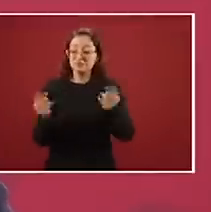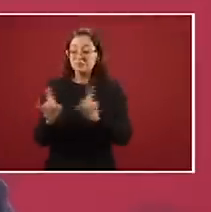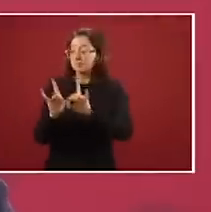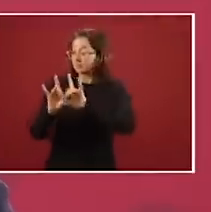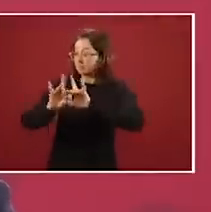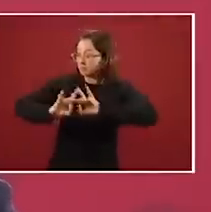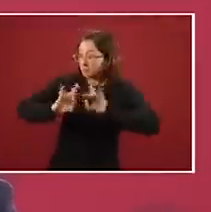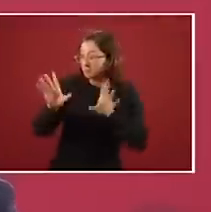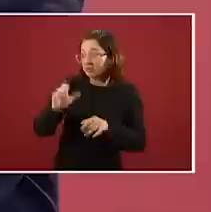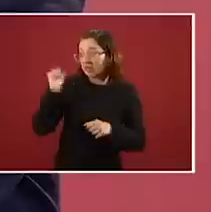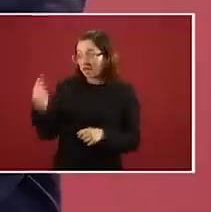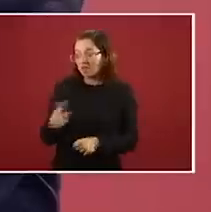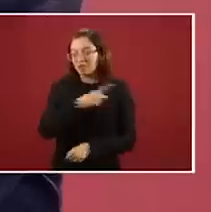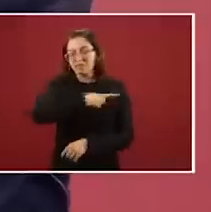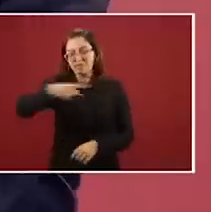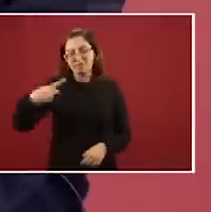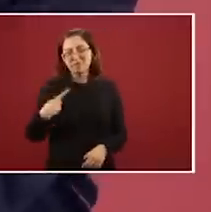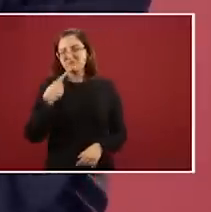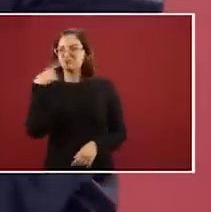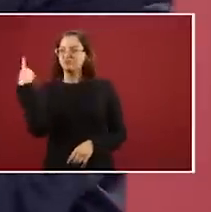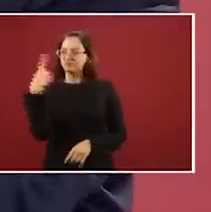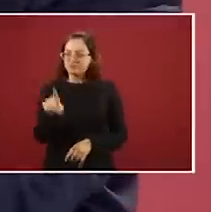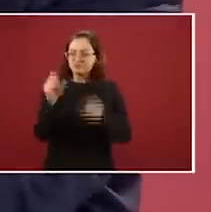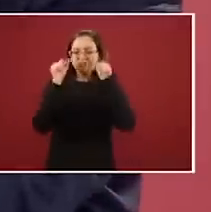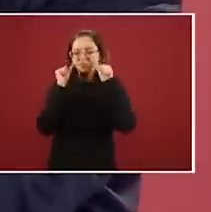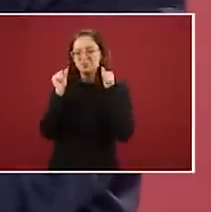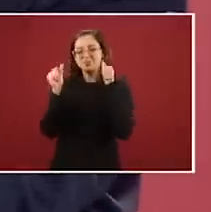inmediato se atienden. Imagínense